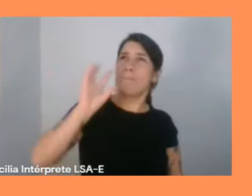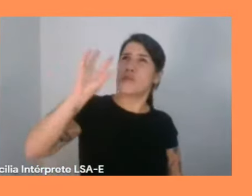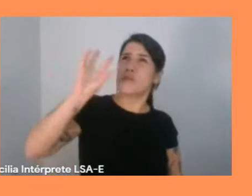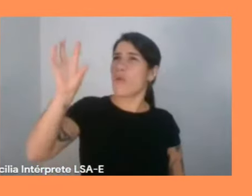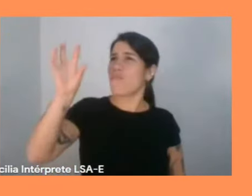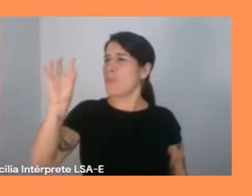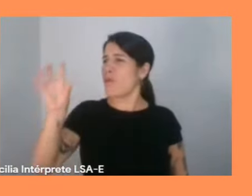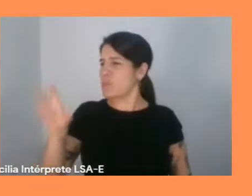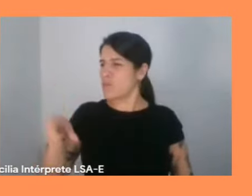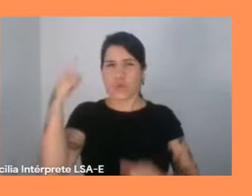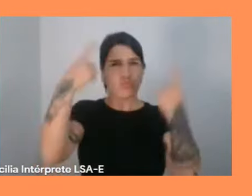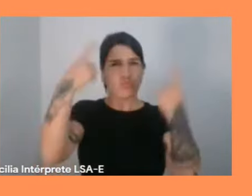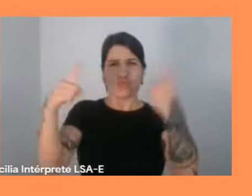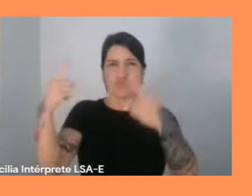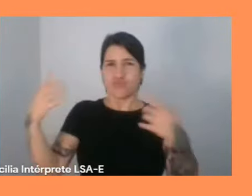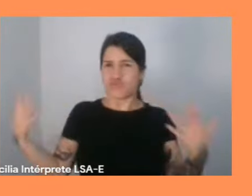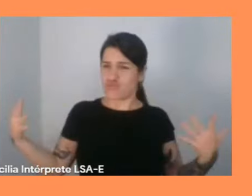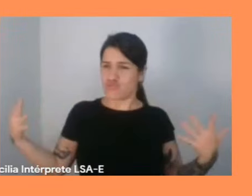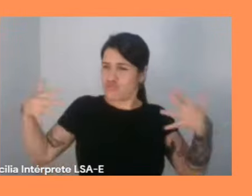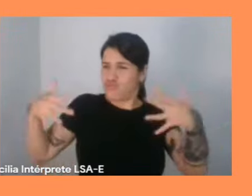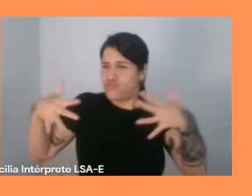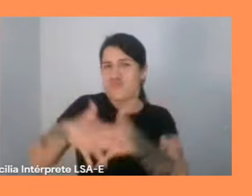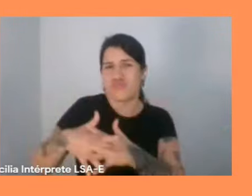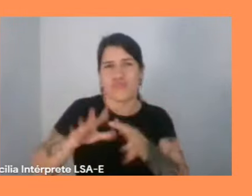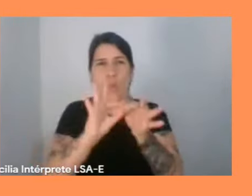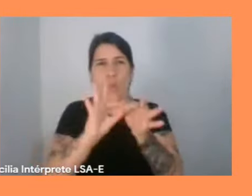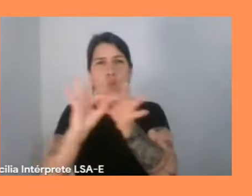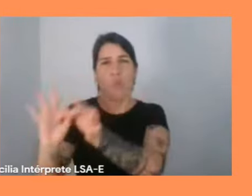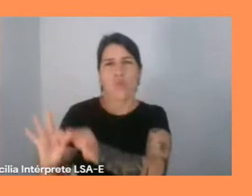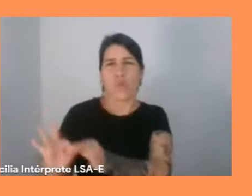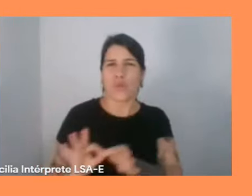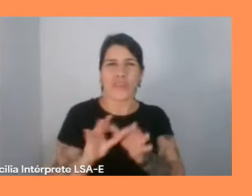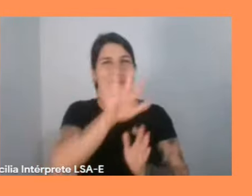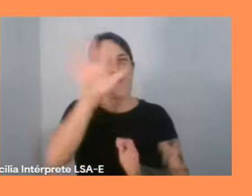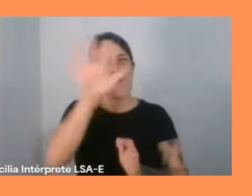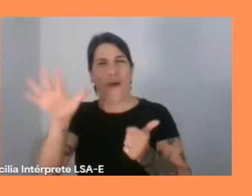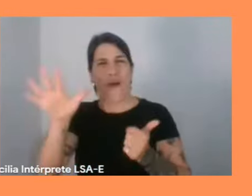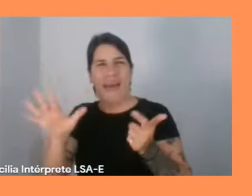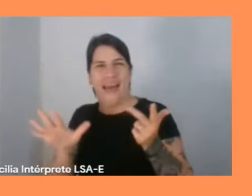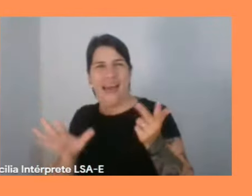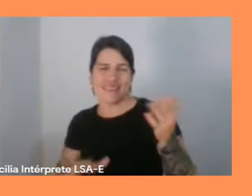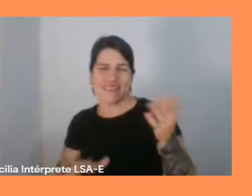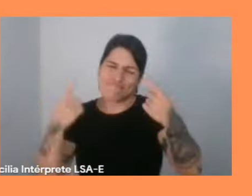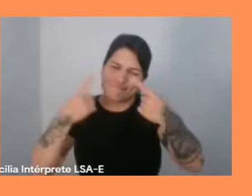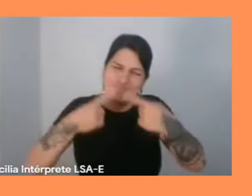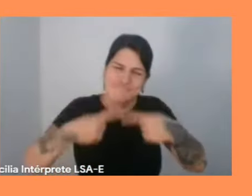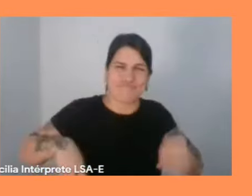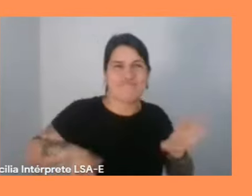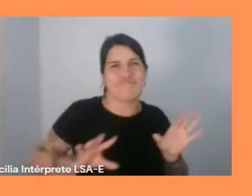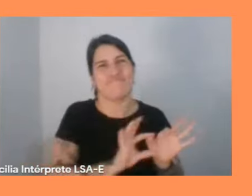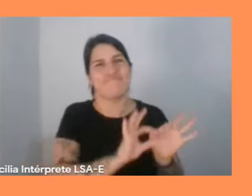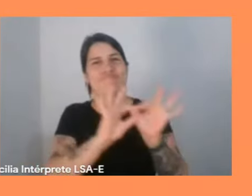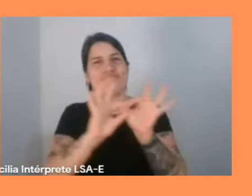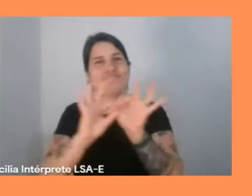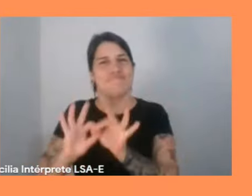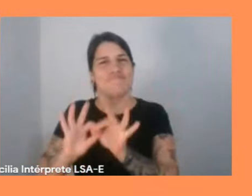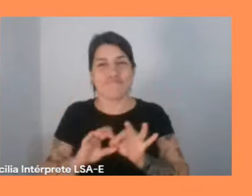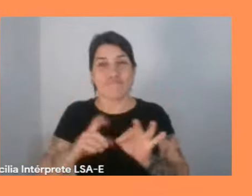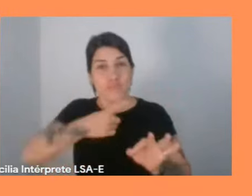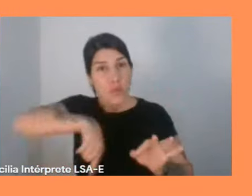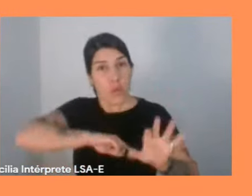de muchísimas localidades diferentes. El movimiento es un colectivo de docentes que